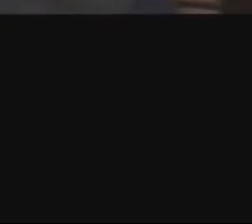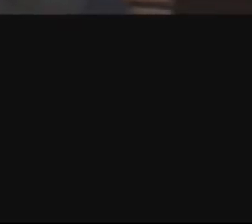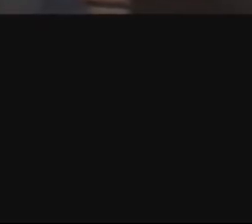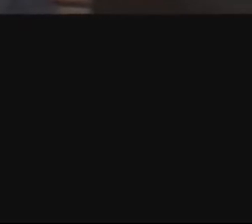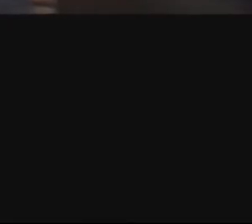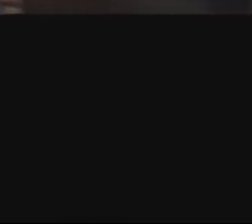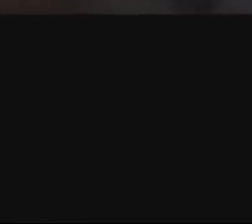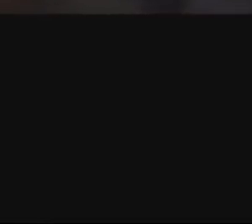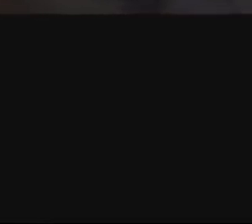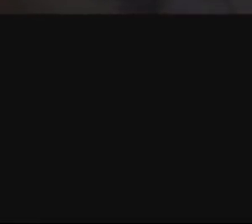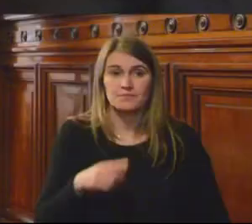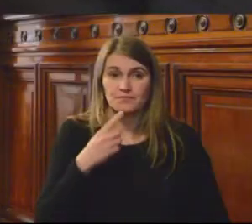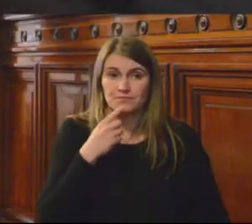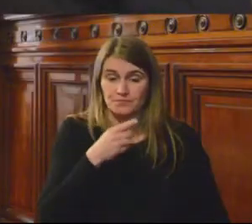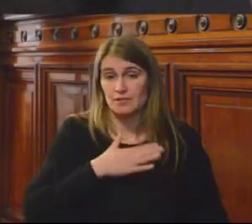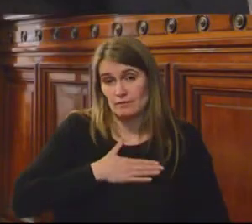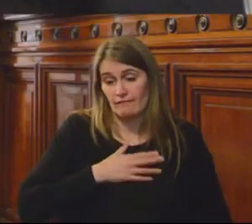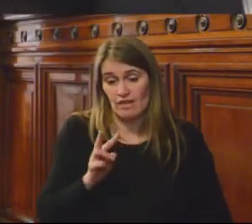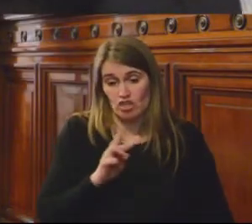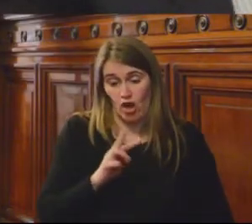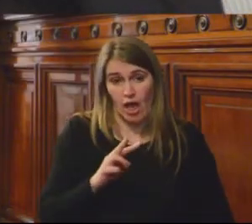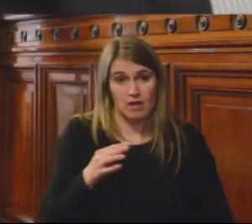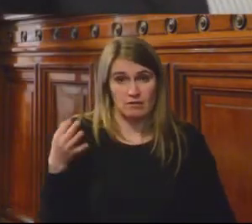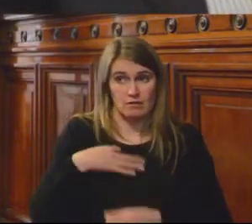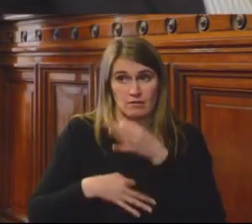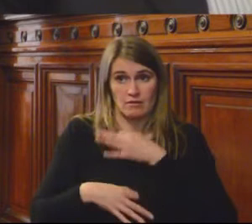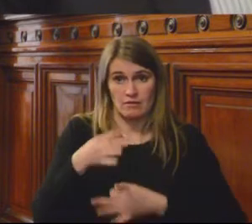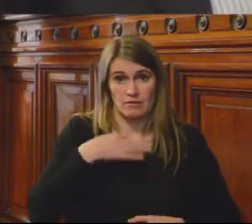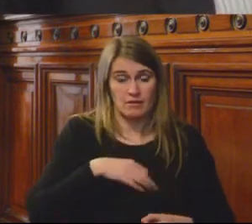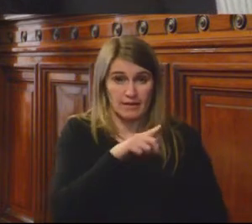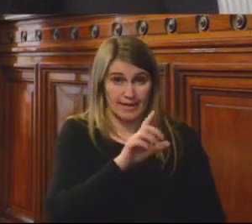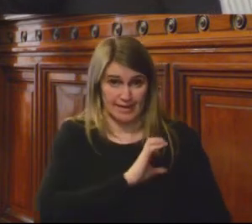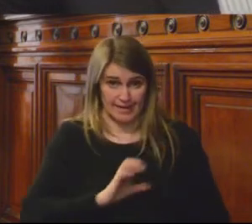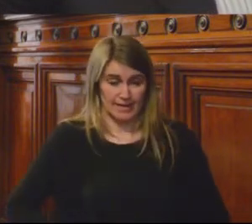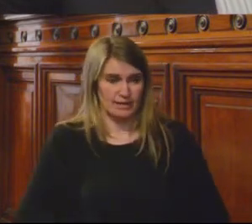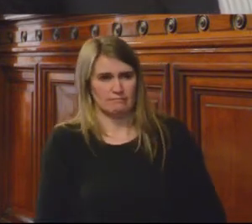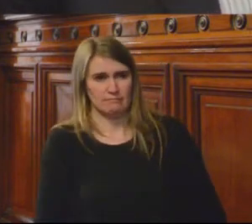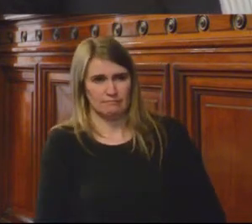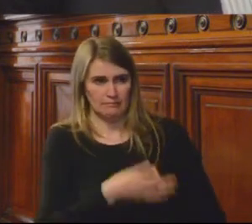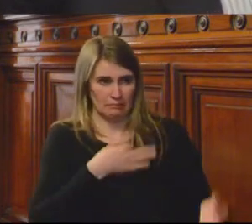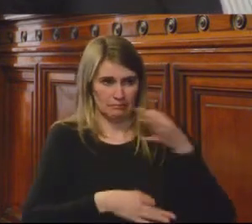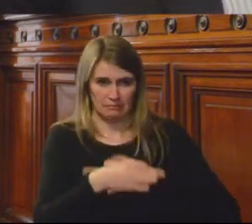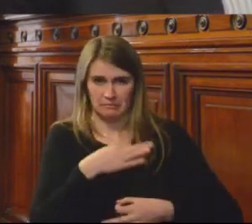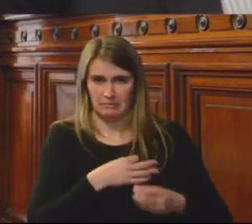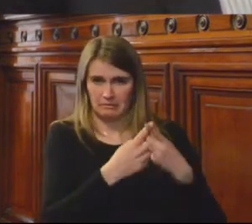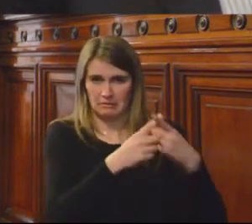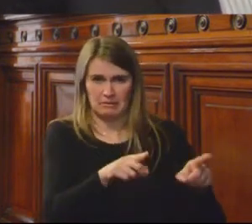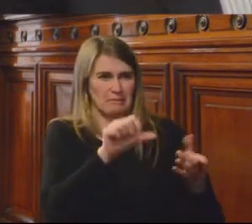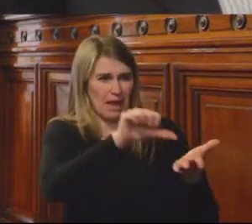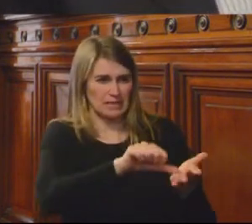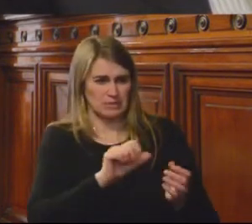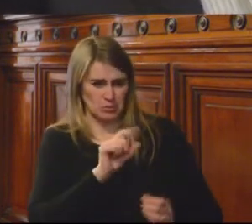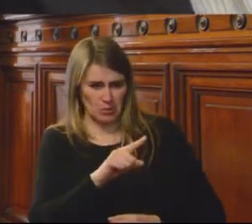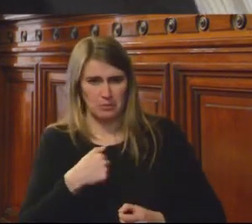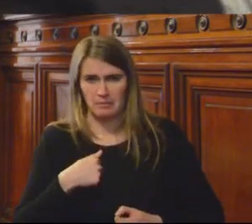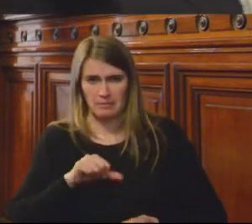Sí, uno, como venezolano, escucha el relato de los representantes del Estado y nos preguntamos, bueno, pareciera que son dos países, ¿verdad? Ustedes tienen